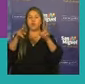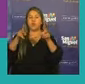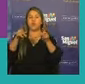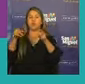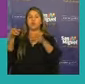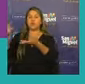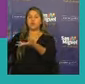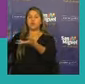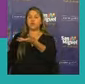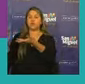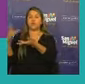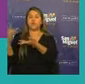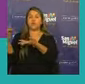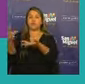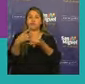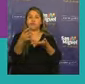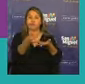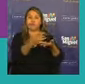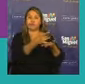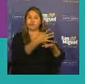totales municipales. En ese sentido,